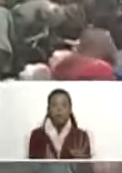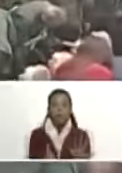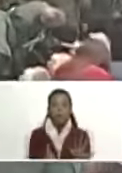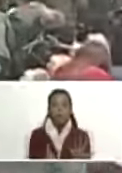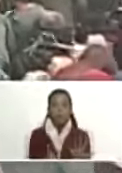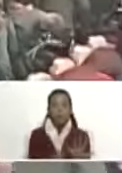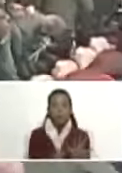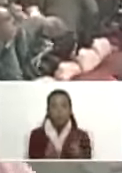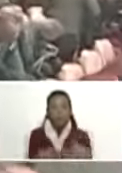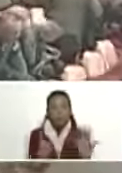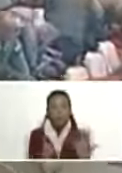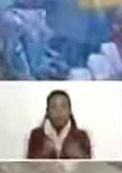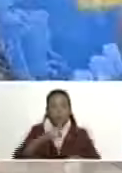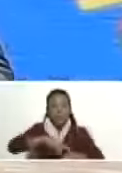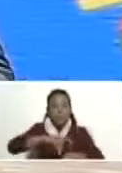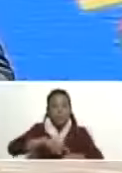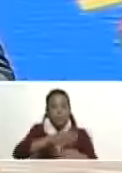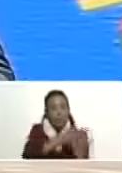Entramos en un sexto momento.